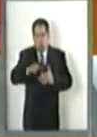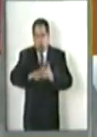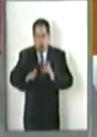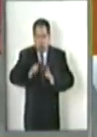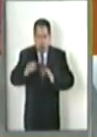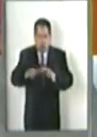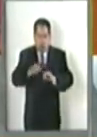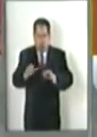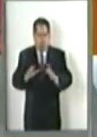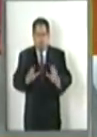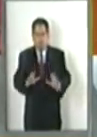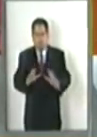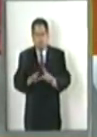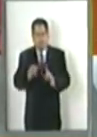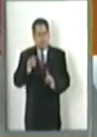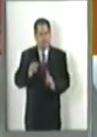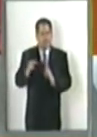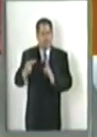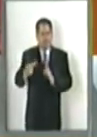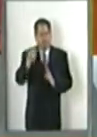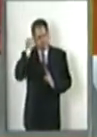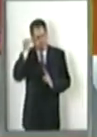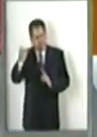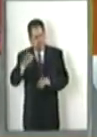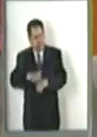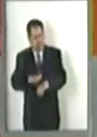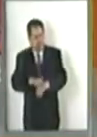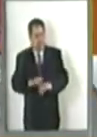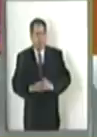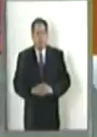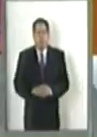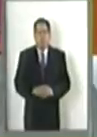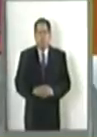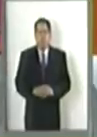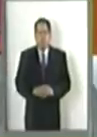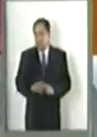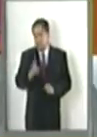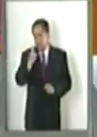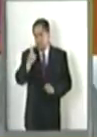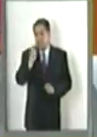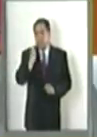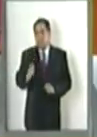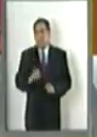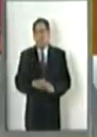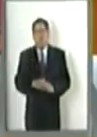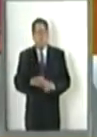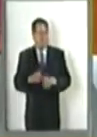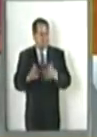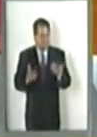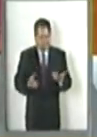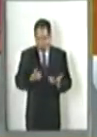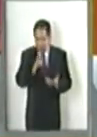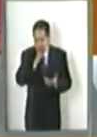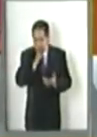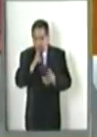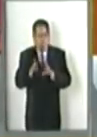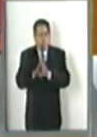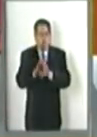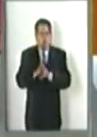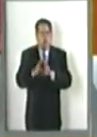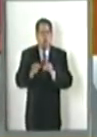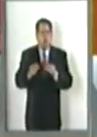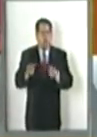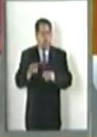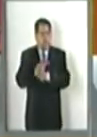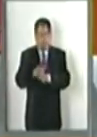favorecidos desde diferentes ámbitos. Uno de ellos es la obsolescencia programada por